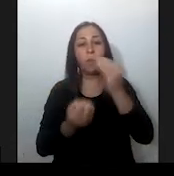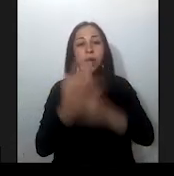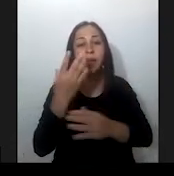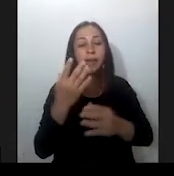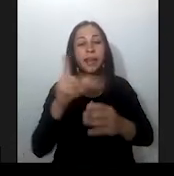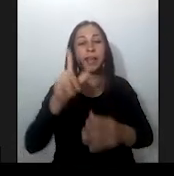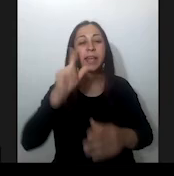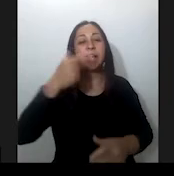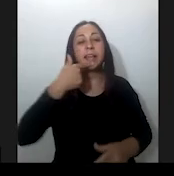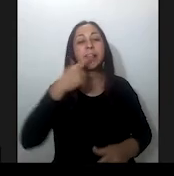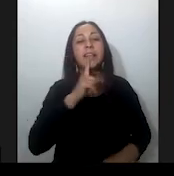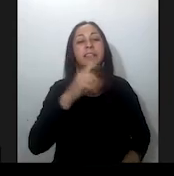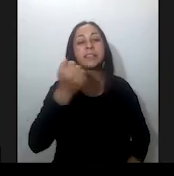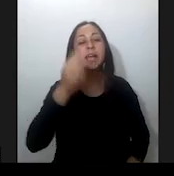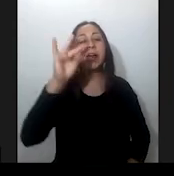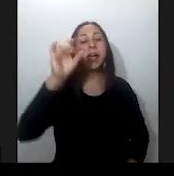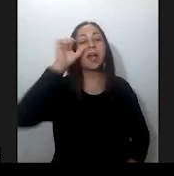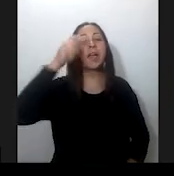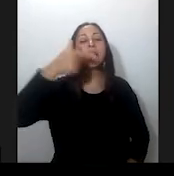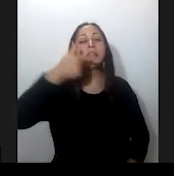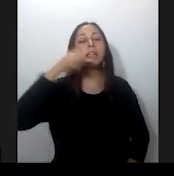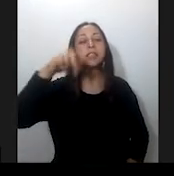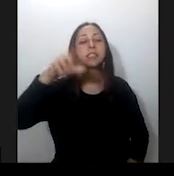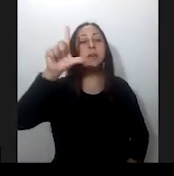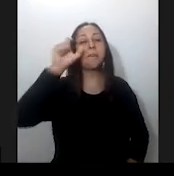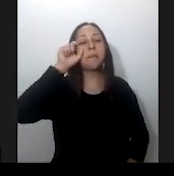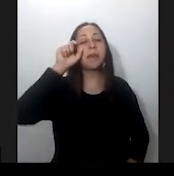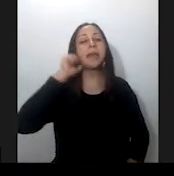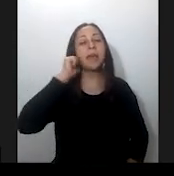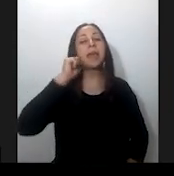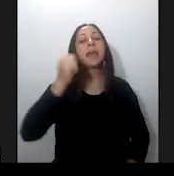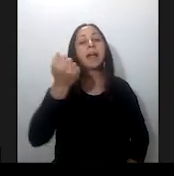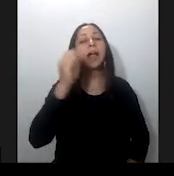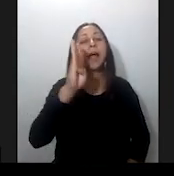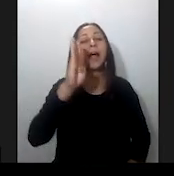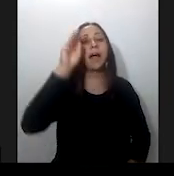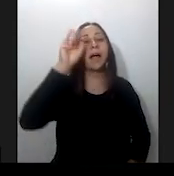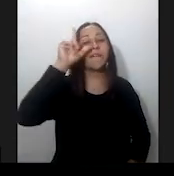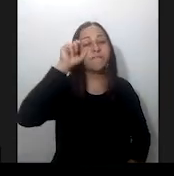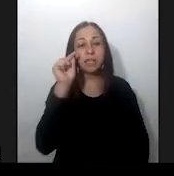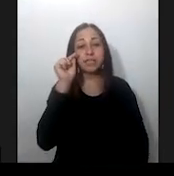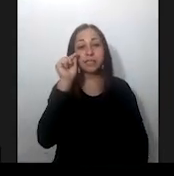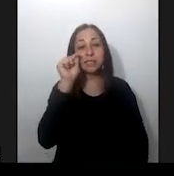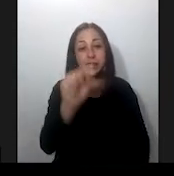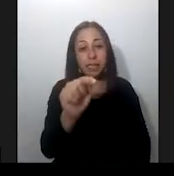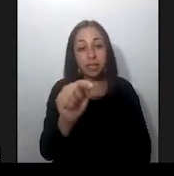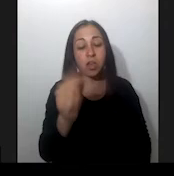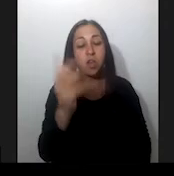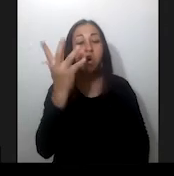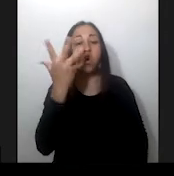Y vamos a ver cómo crear una lista desplegable. ¿Bien? Que suele ser bastante interesante.